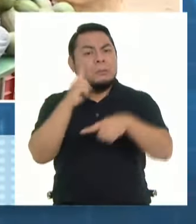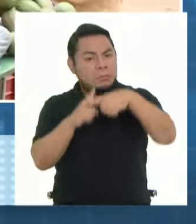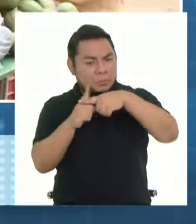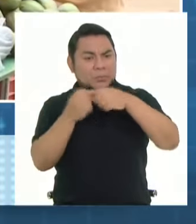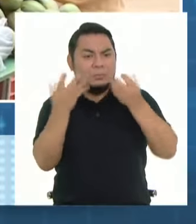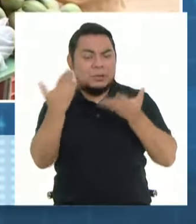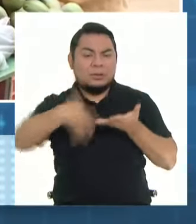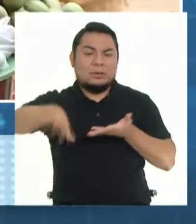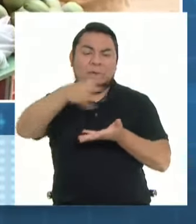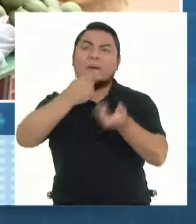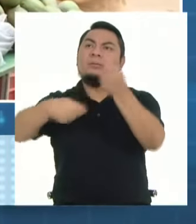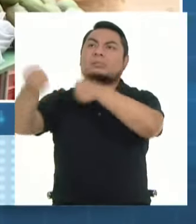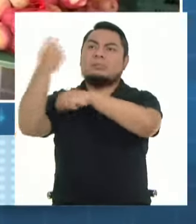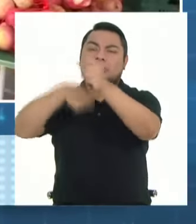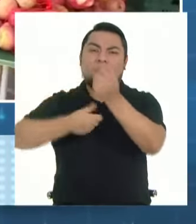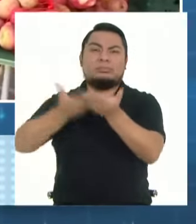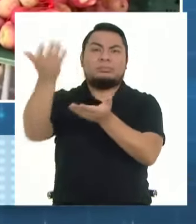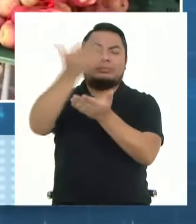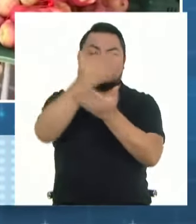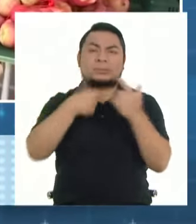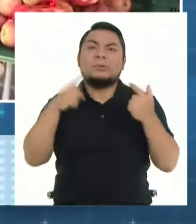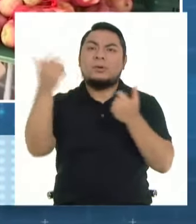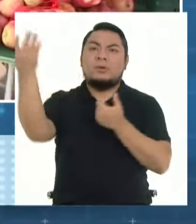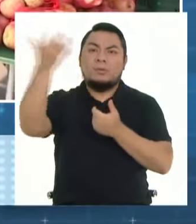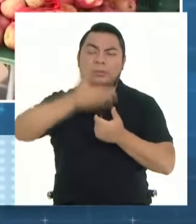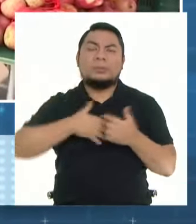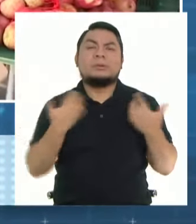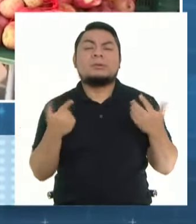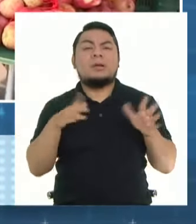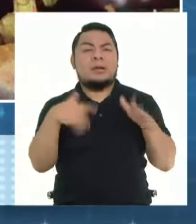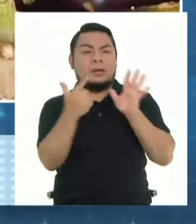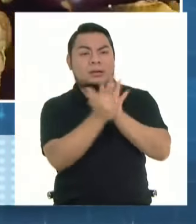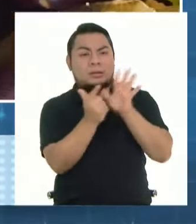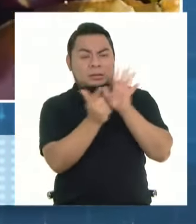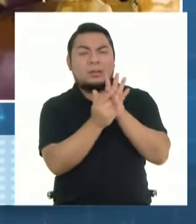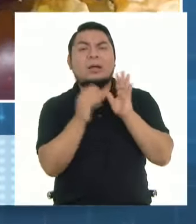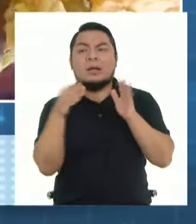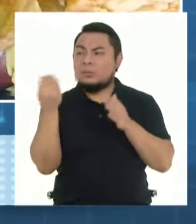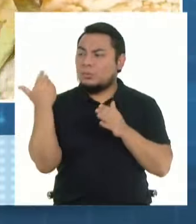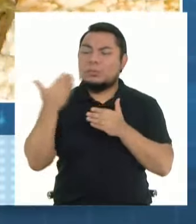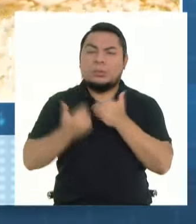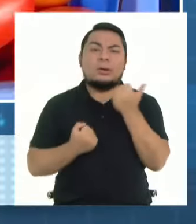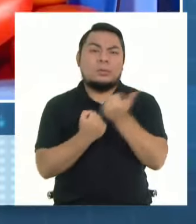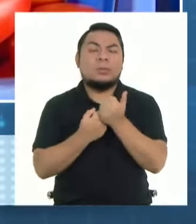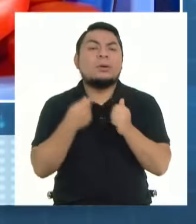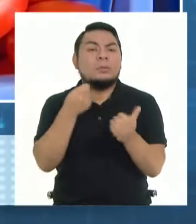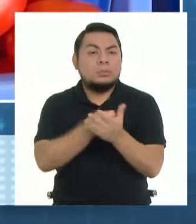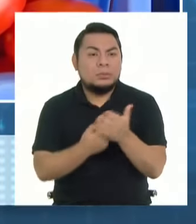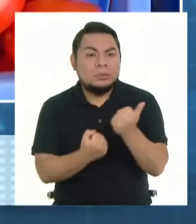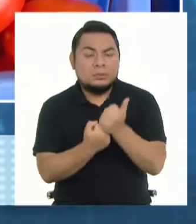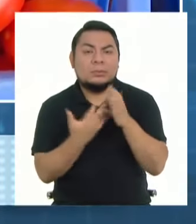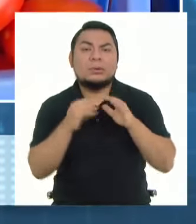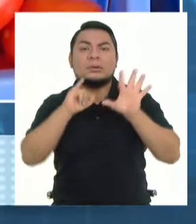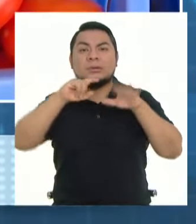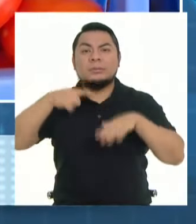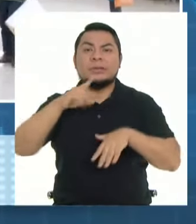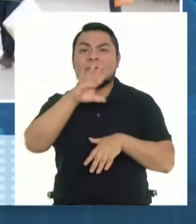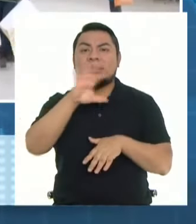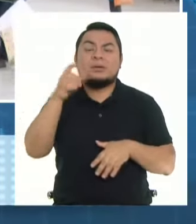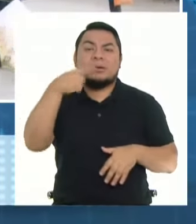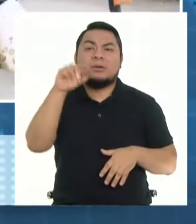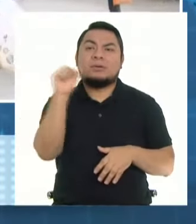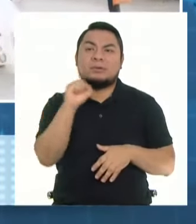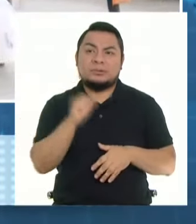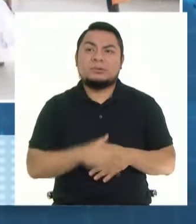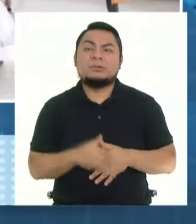tenido desde gobiernos que los han apoyado, leyes que los han apoyado, subsidios que les han apoyado, más de 6.500 millones de